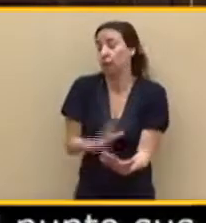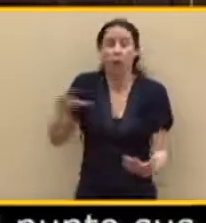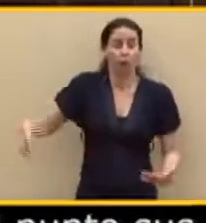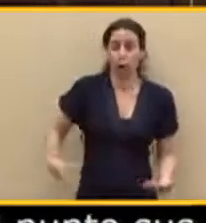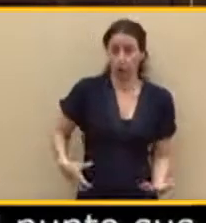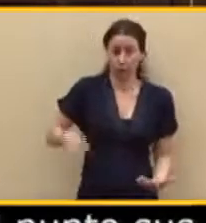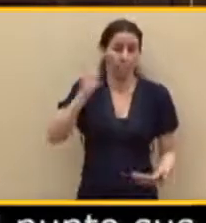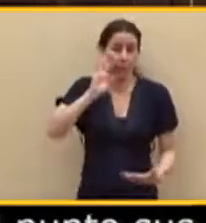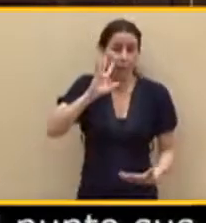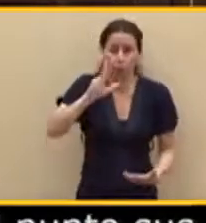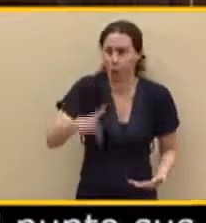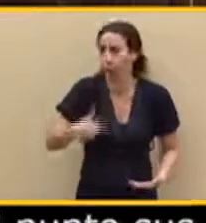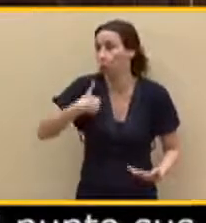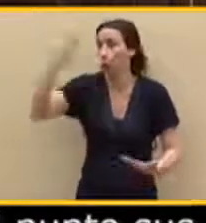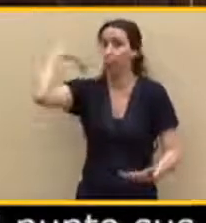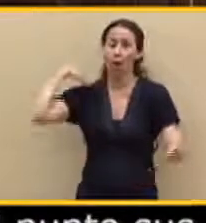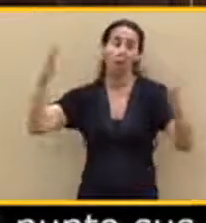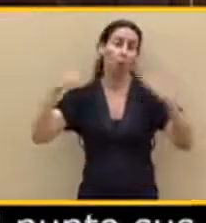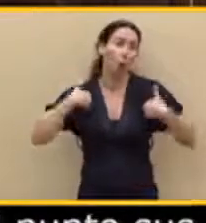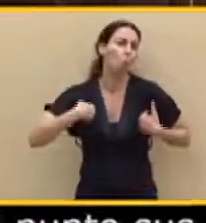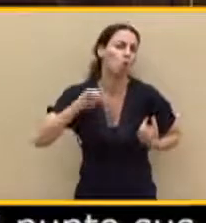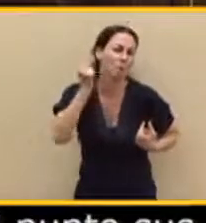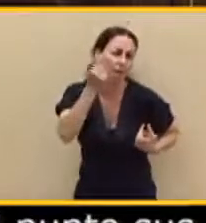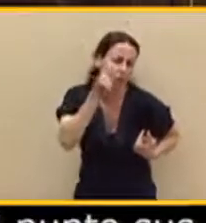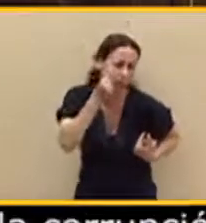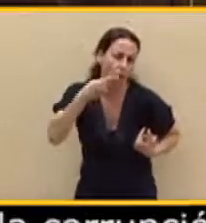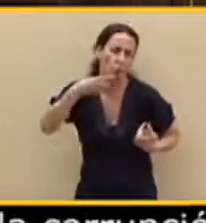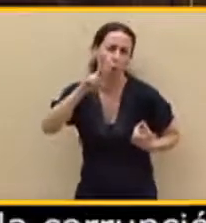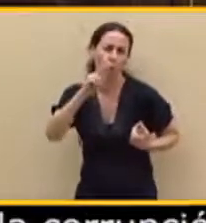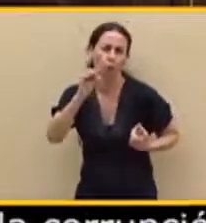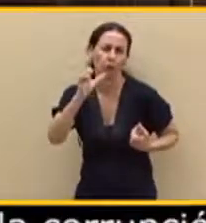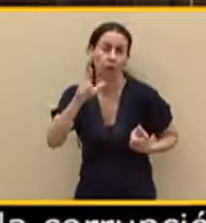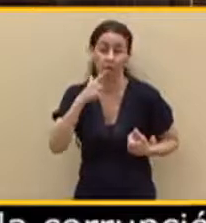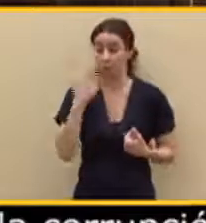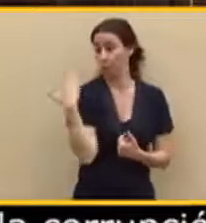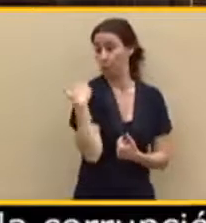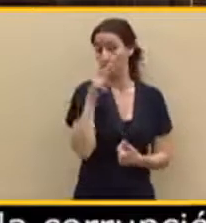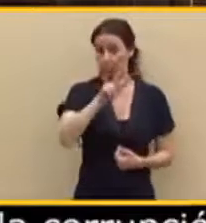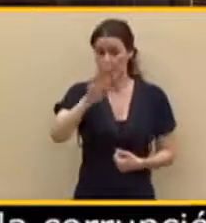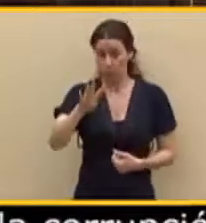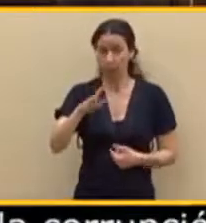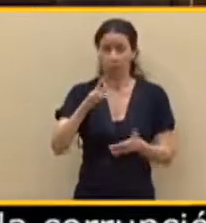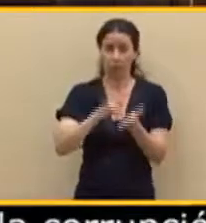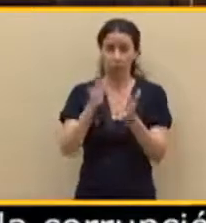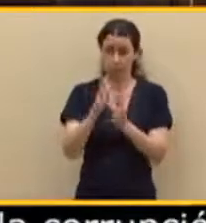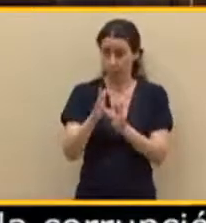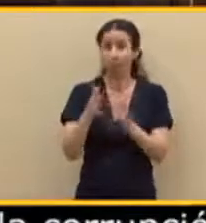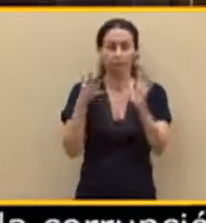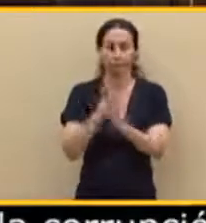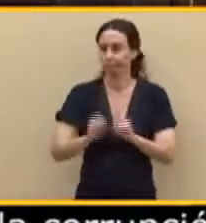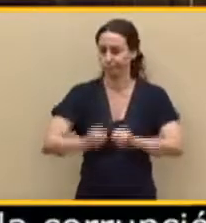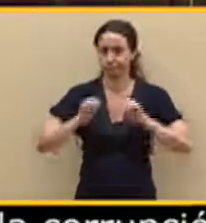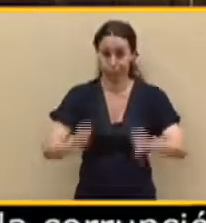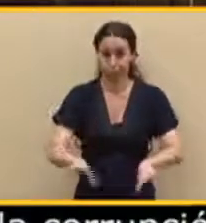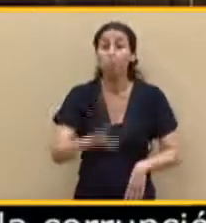haber descubierto la trama Gürtel, dimitió el pasado 24 de abril tras concretarse el ingreso en prisión de Ignacio González,